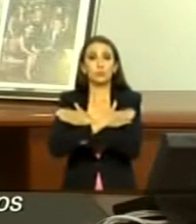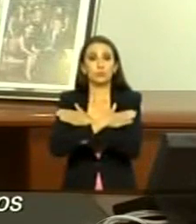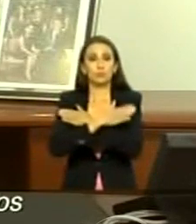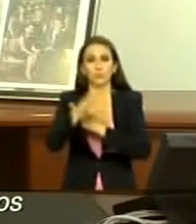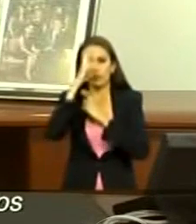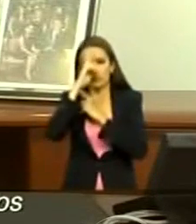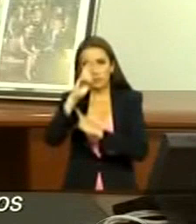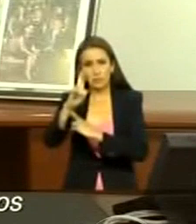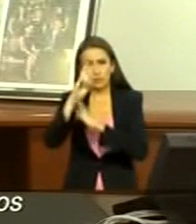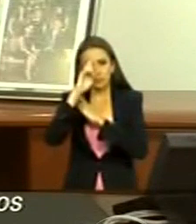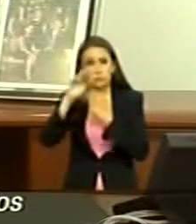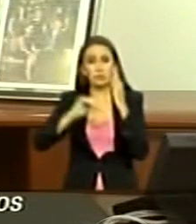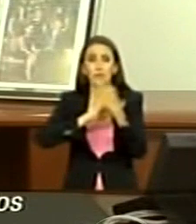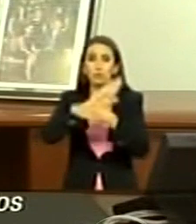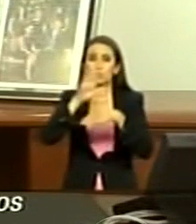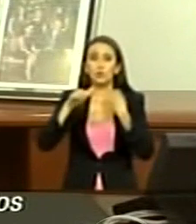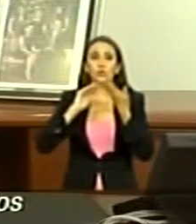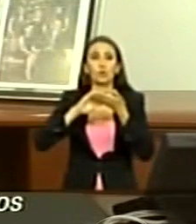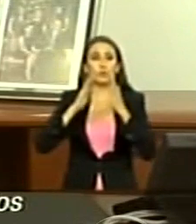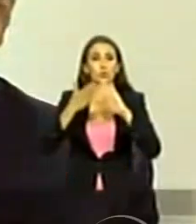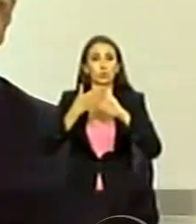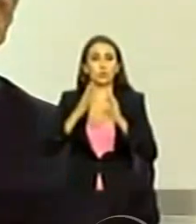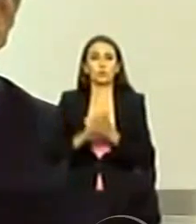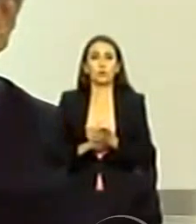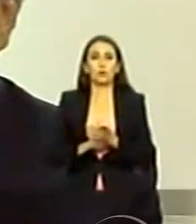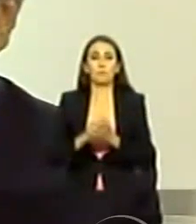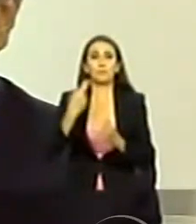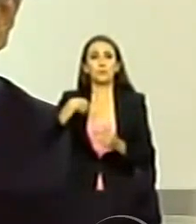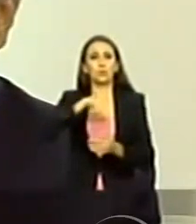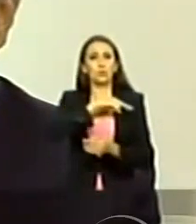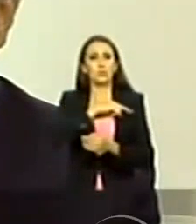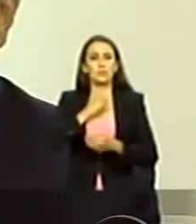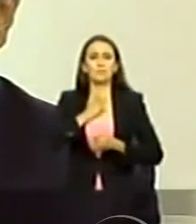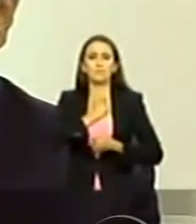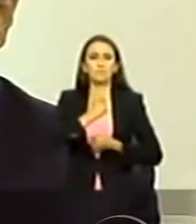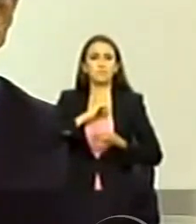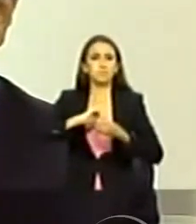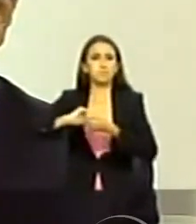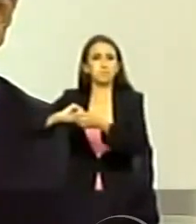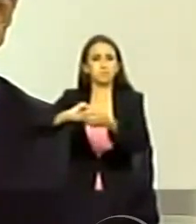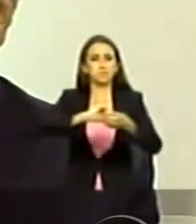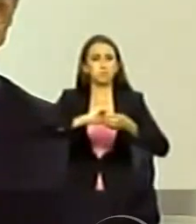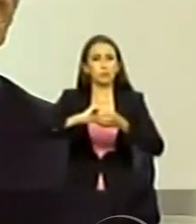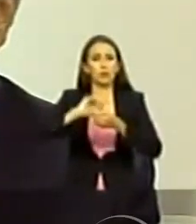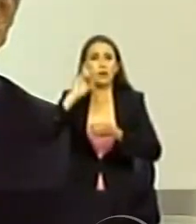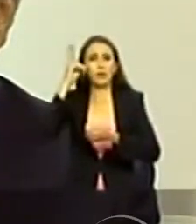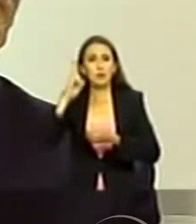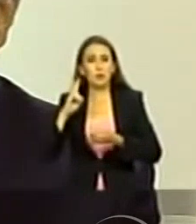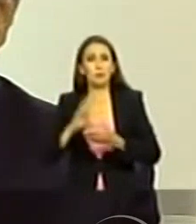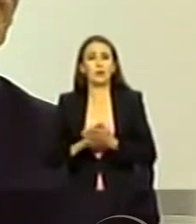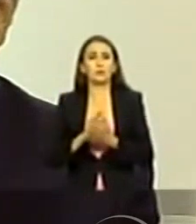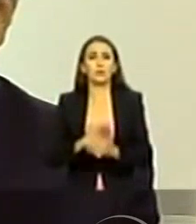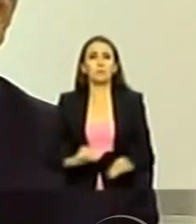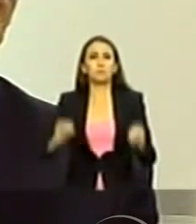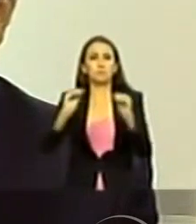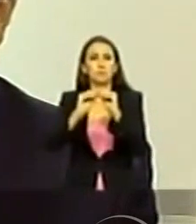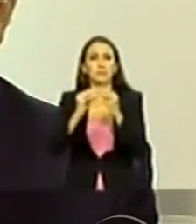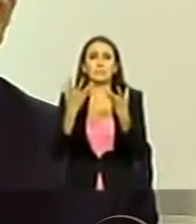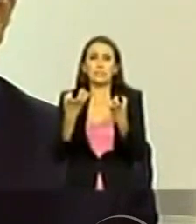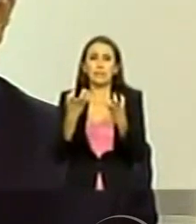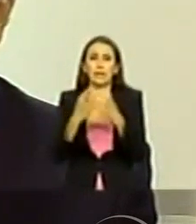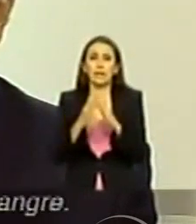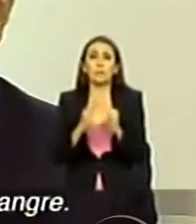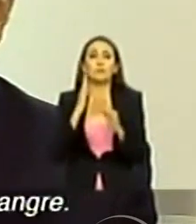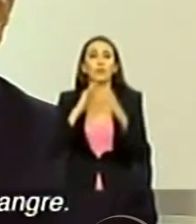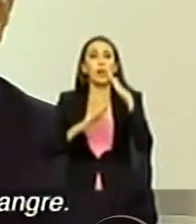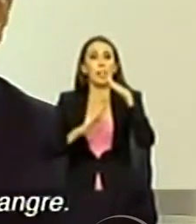a la autodeterminación de los pueblos y a la injerencia. Nuestra profunda solidaridad con el pueblo venezolano. Nuestro más hondo deseo de que pronto alcance la